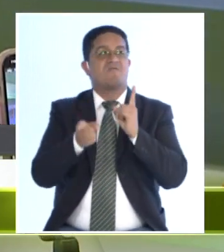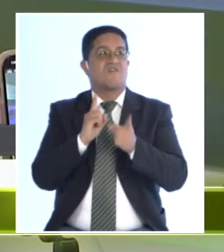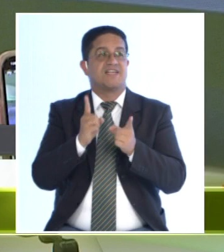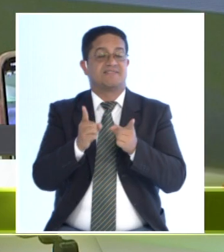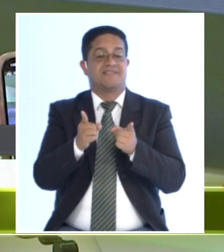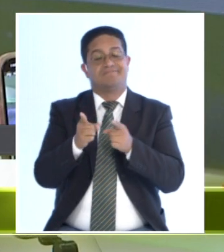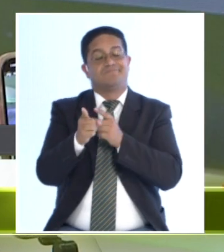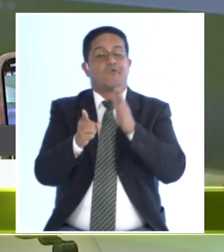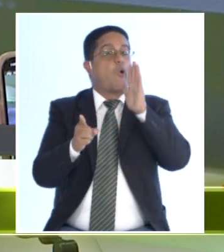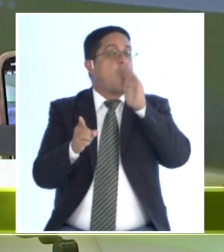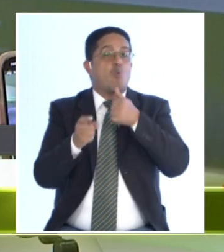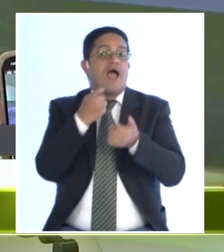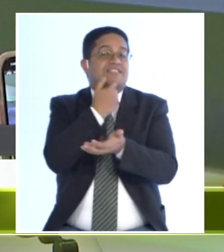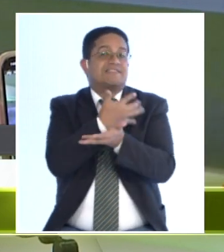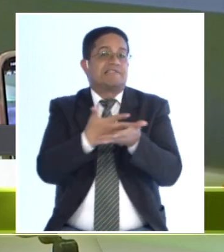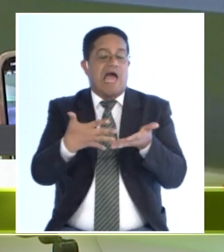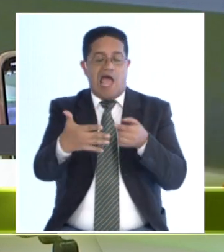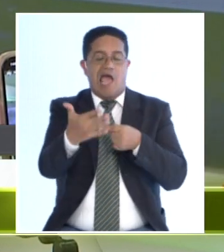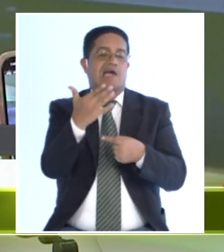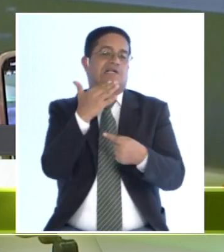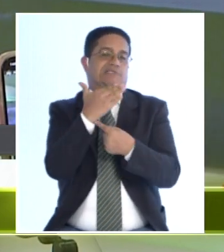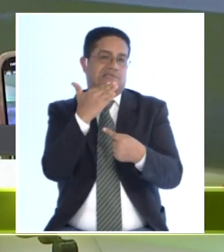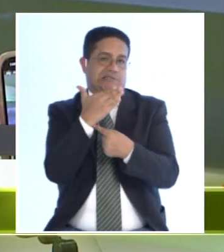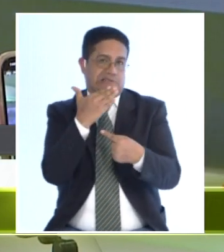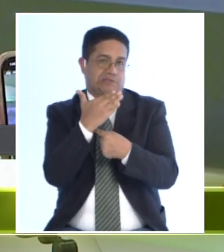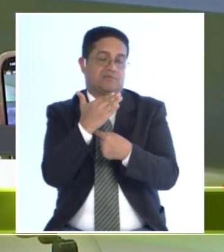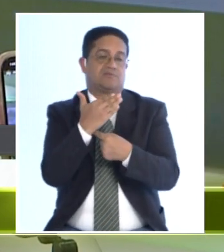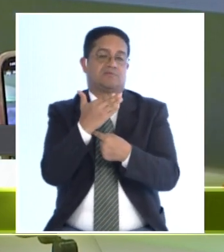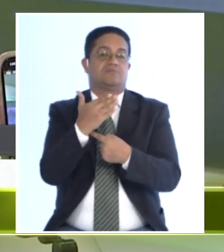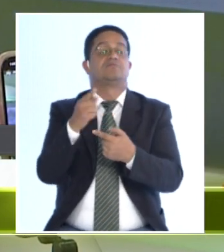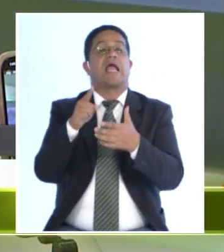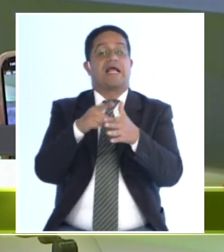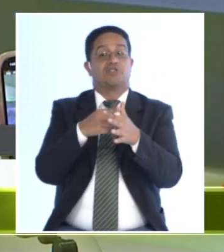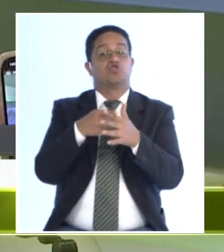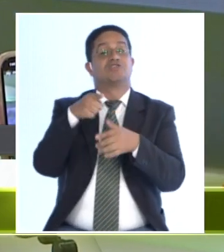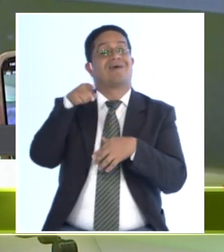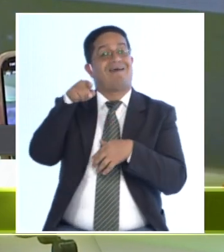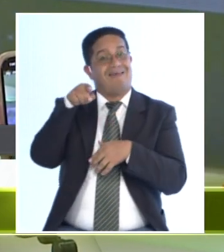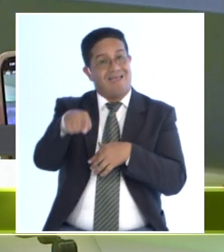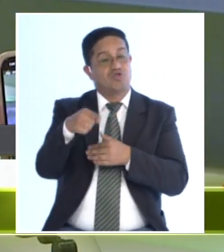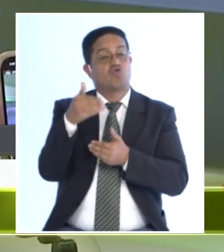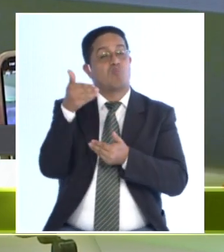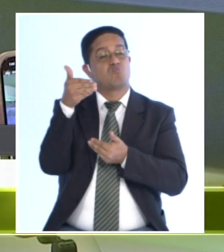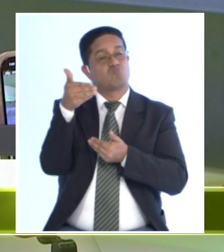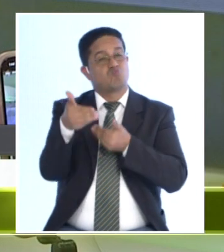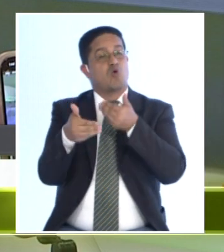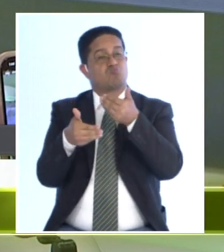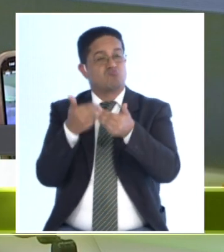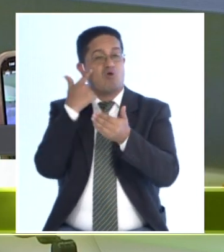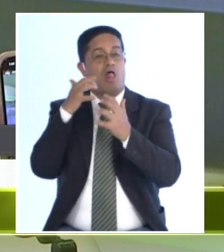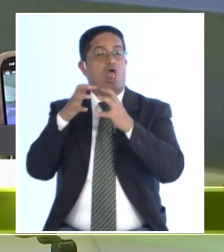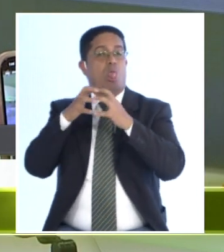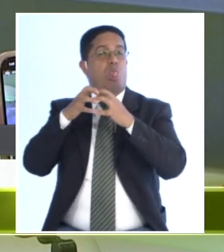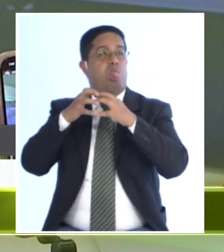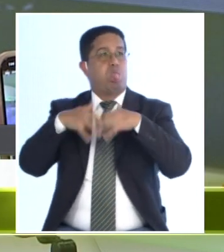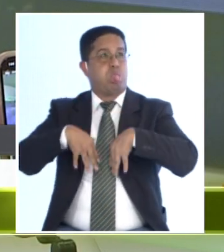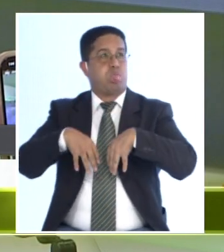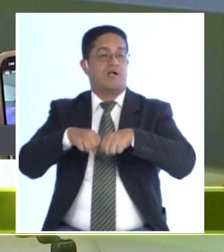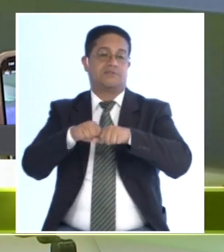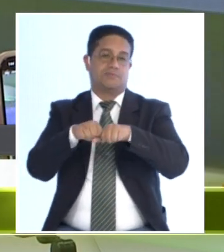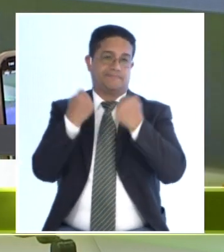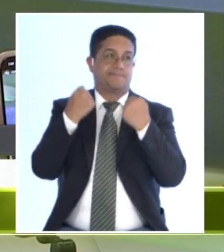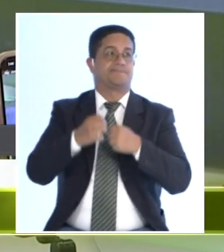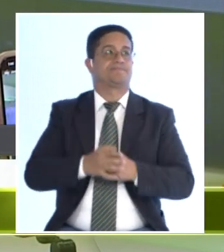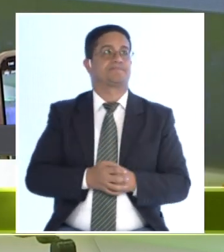de llegar sangre o flujo sanguíneo a esa zona y por lo tanto ocasiona todos los cambios que originan la necrosis